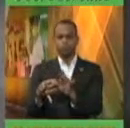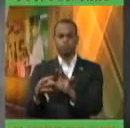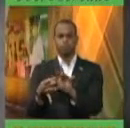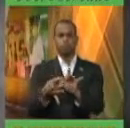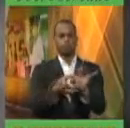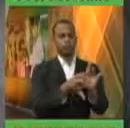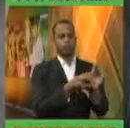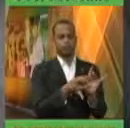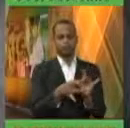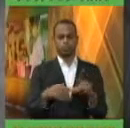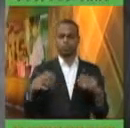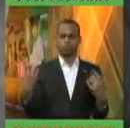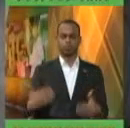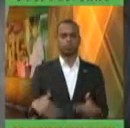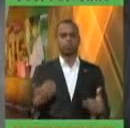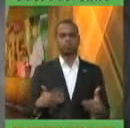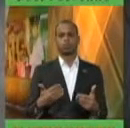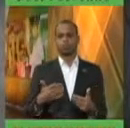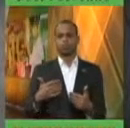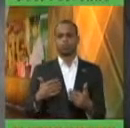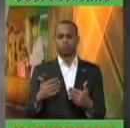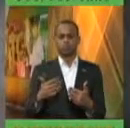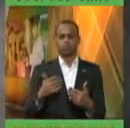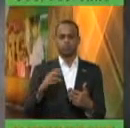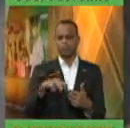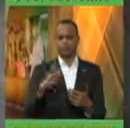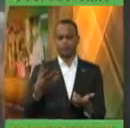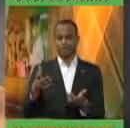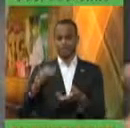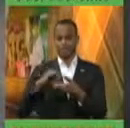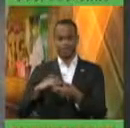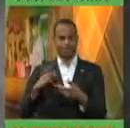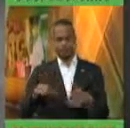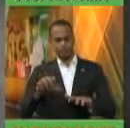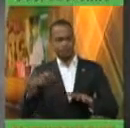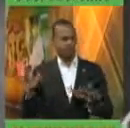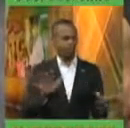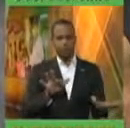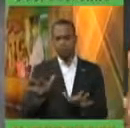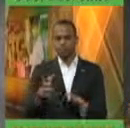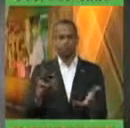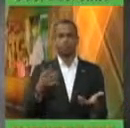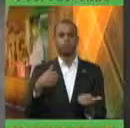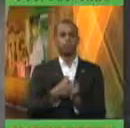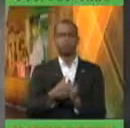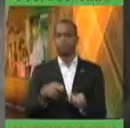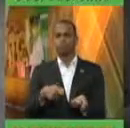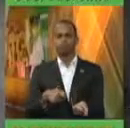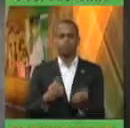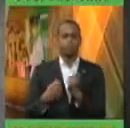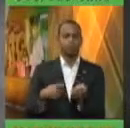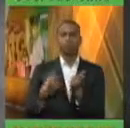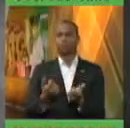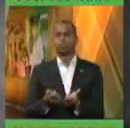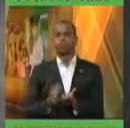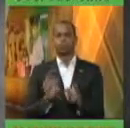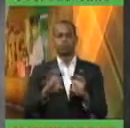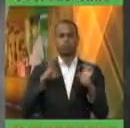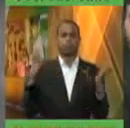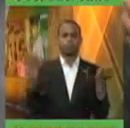eso te da entonces un corre corre de conadis que no toca como órgano rector entonces estar coordinando con ayuntamientos con el sector